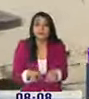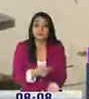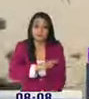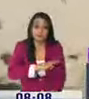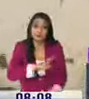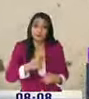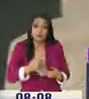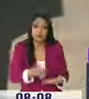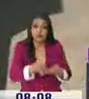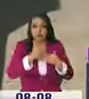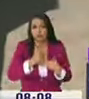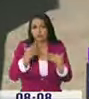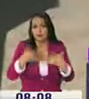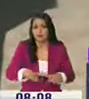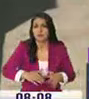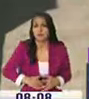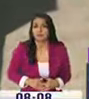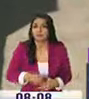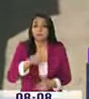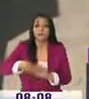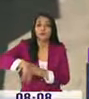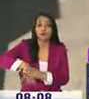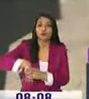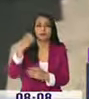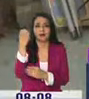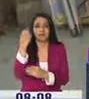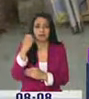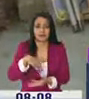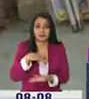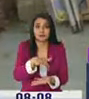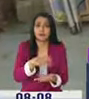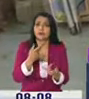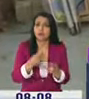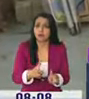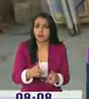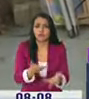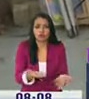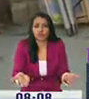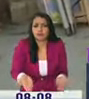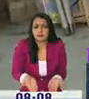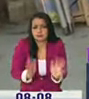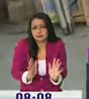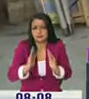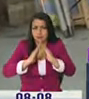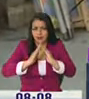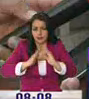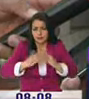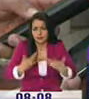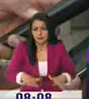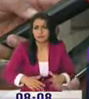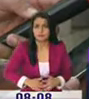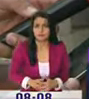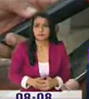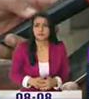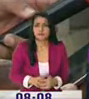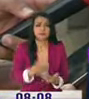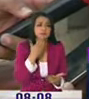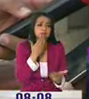Quito les otorga. Ellos activaron el fondo de emergencia y se ha dotado del menaje de casa a esta familia. Agradezco mucho